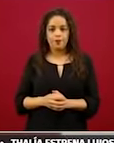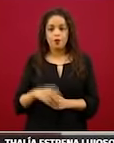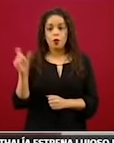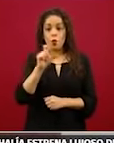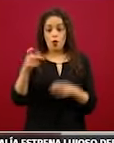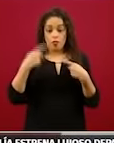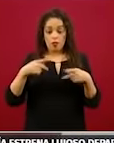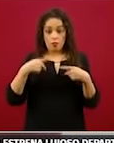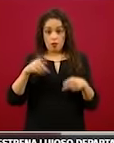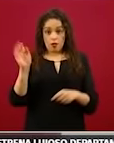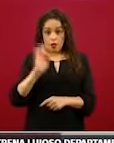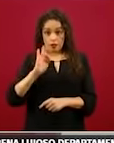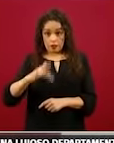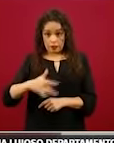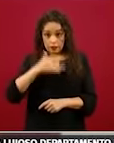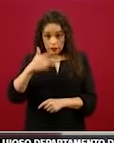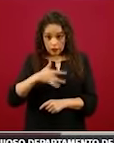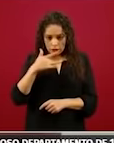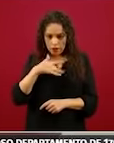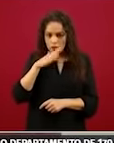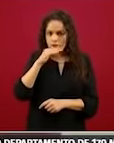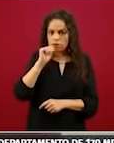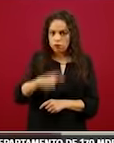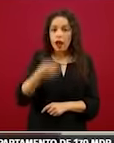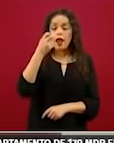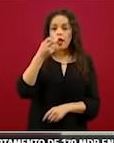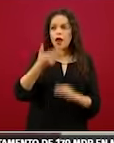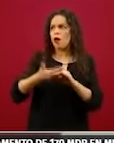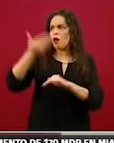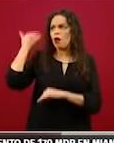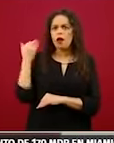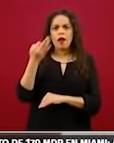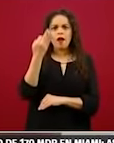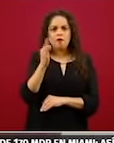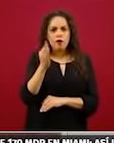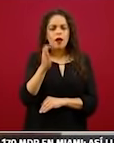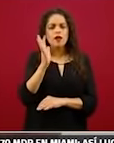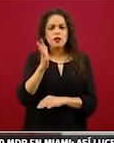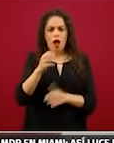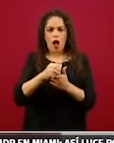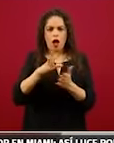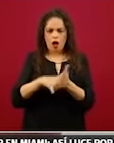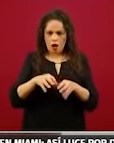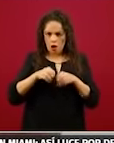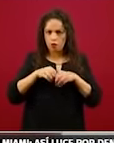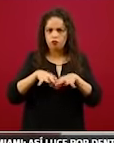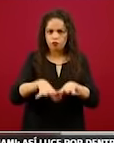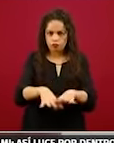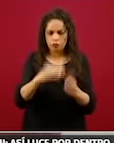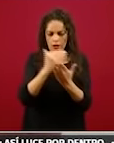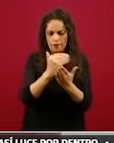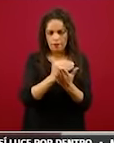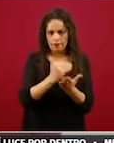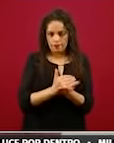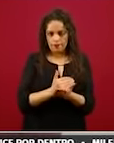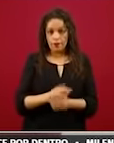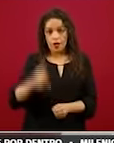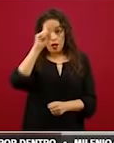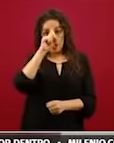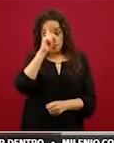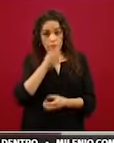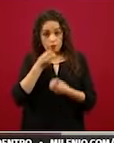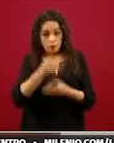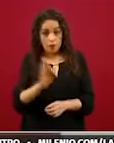síntomas. Esto está publicado desde febrero en nuestros lineamientos. Se recomienda que la persona que tiene